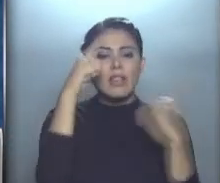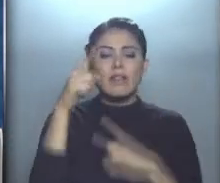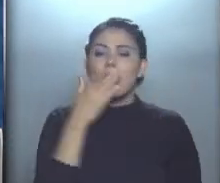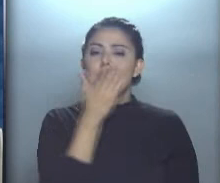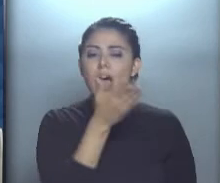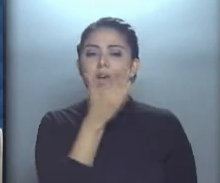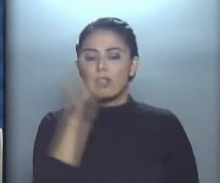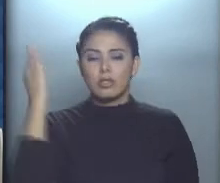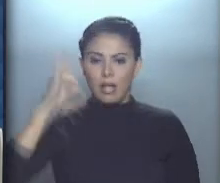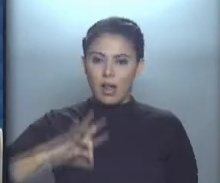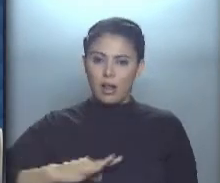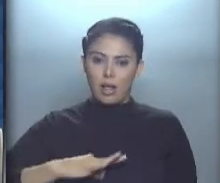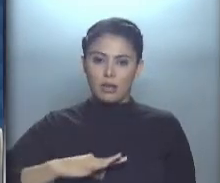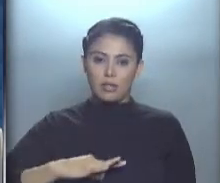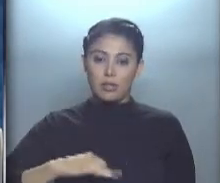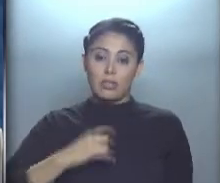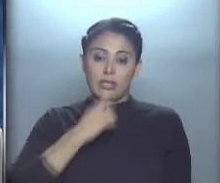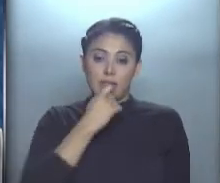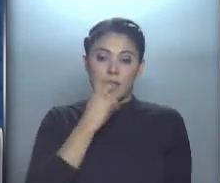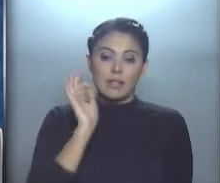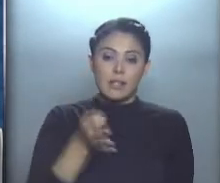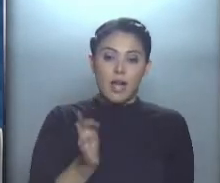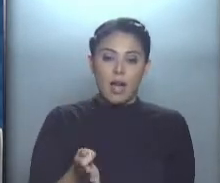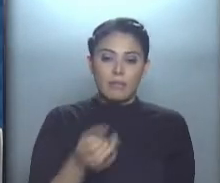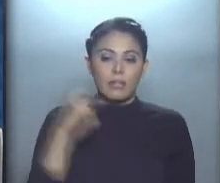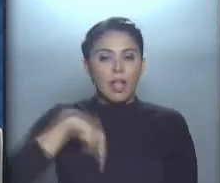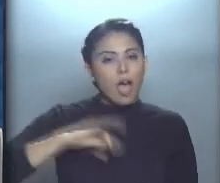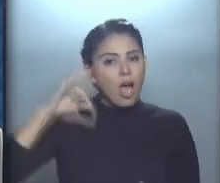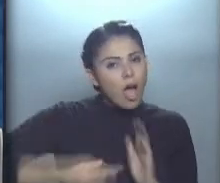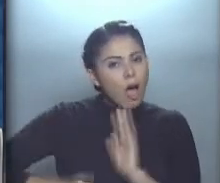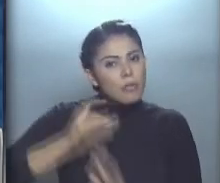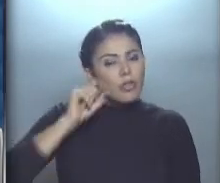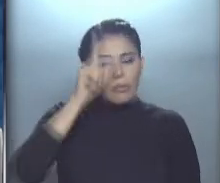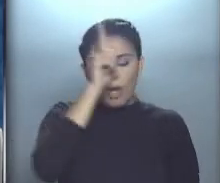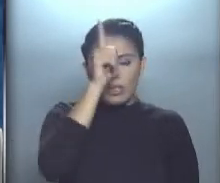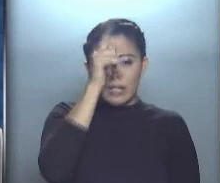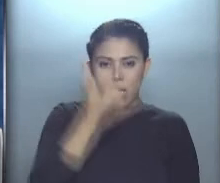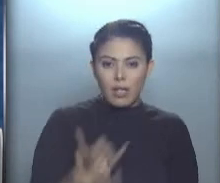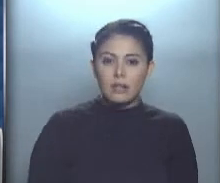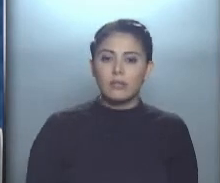reclamos salariales, de la situación respecto a eso, teniendo en cuenta los aumentos concedidos a las fuerzas de seguridad.